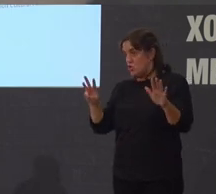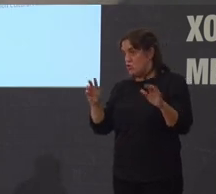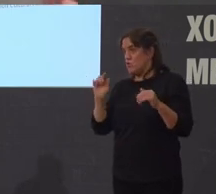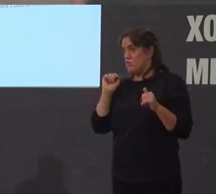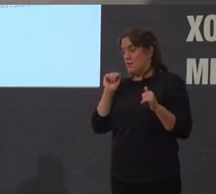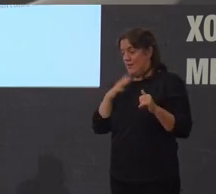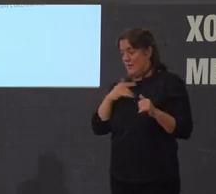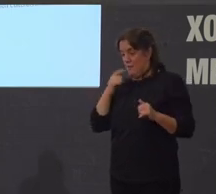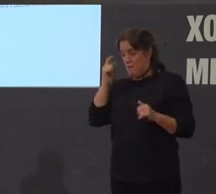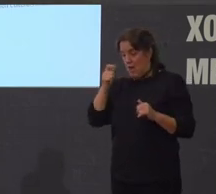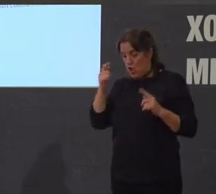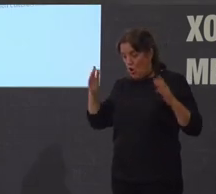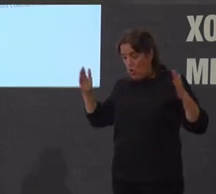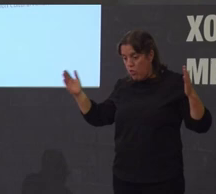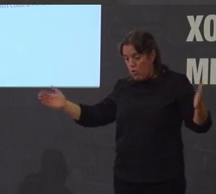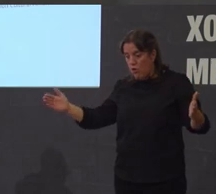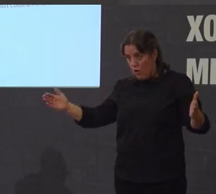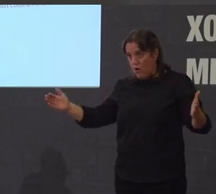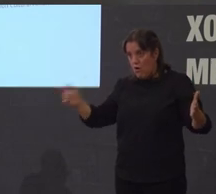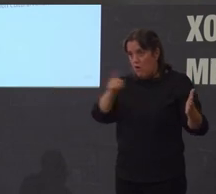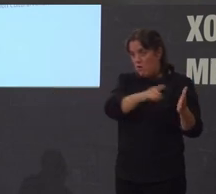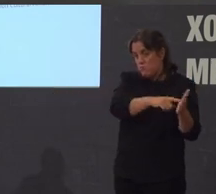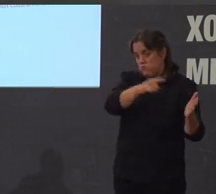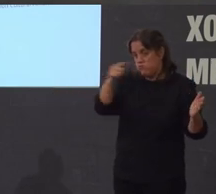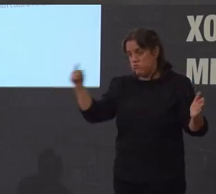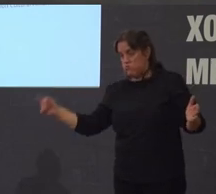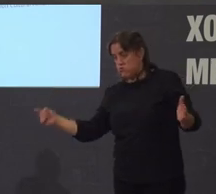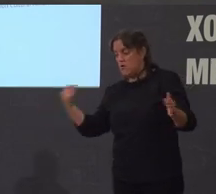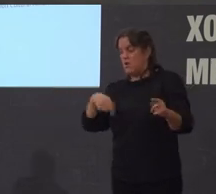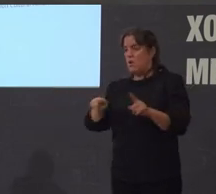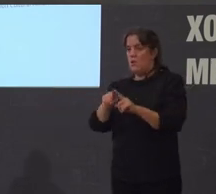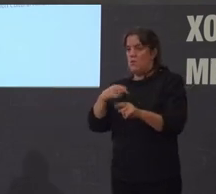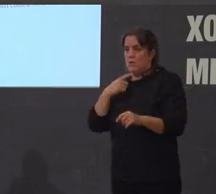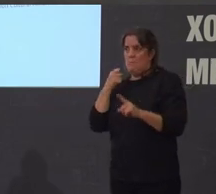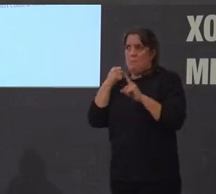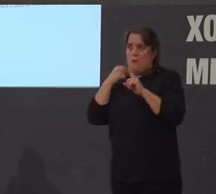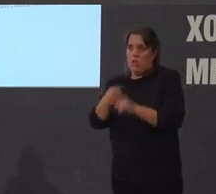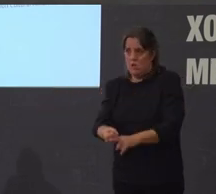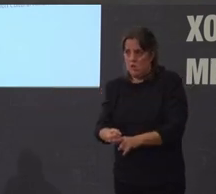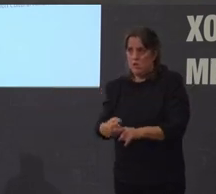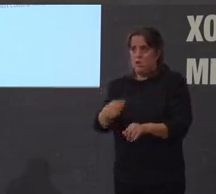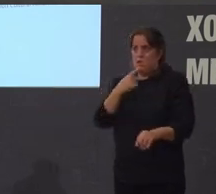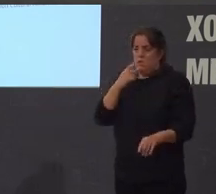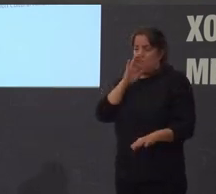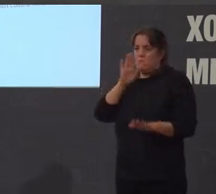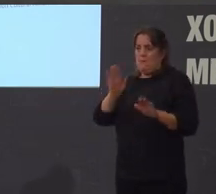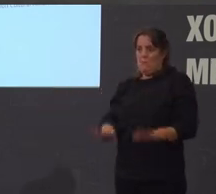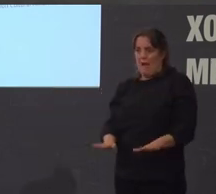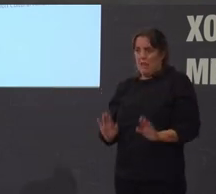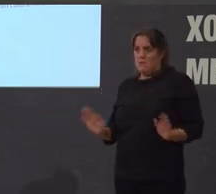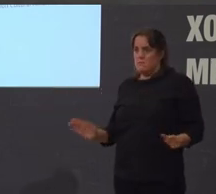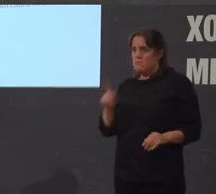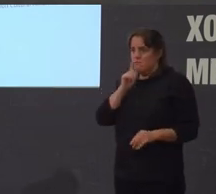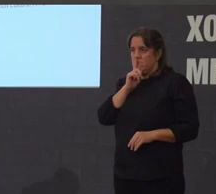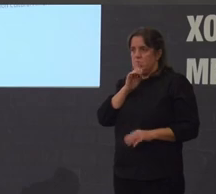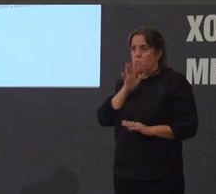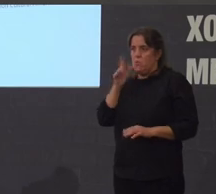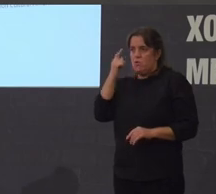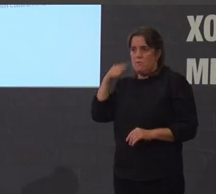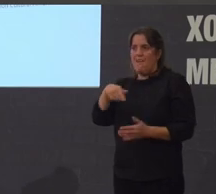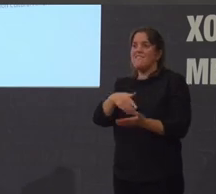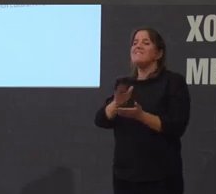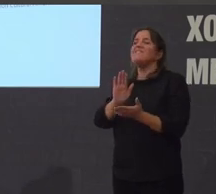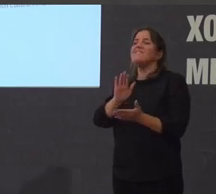que durante todo este periodo había como una espada de damocles en riba de los que tenían que estar quietos porque sabían cómo podía ser la sentencia